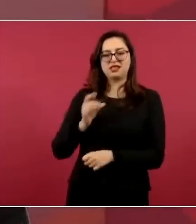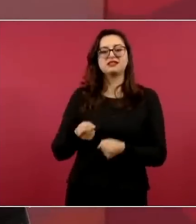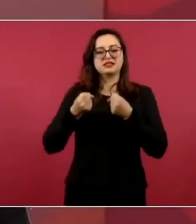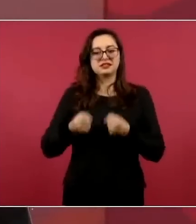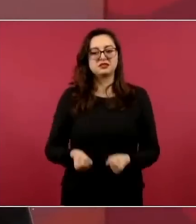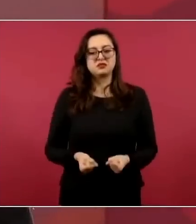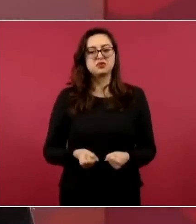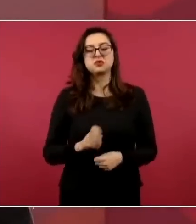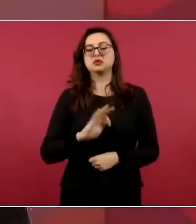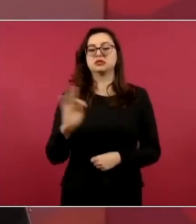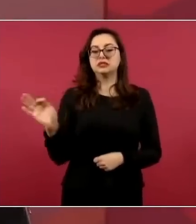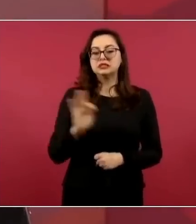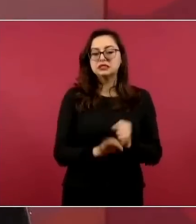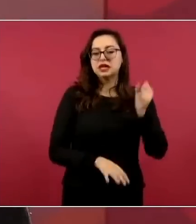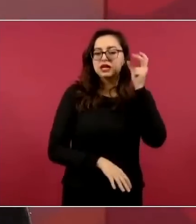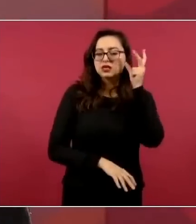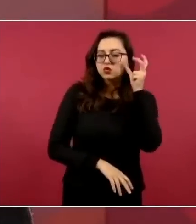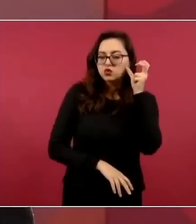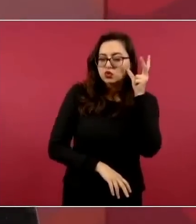escuchó que llegó